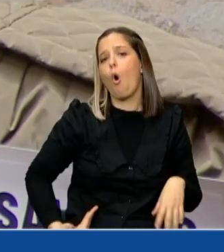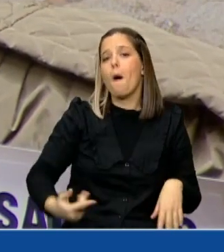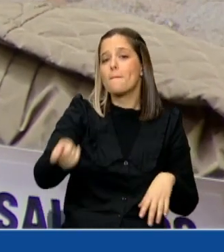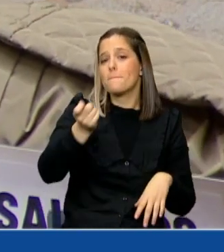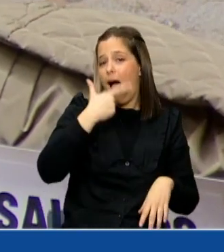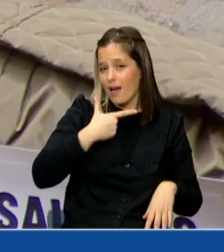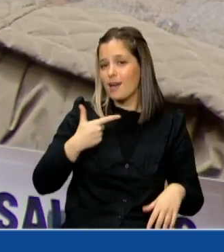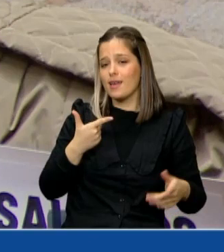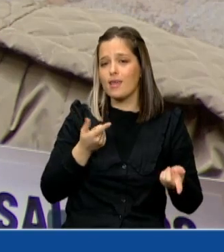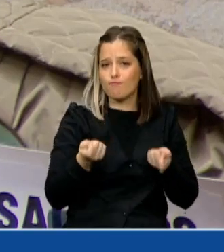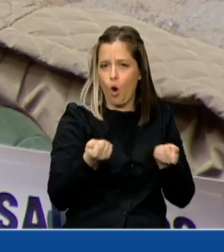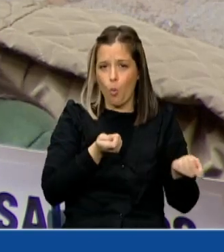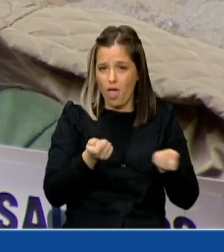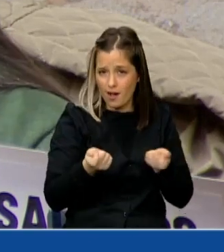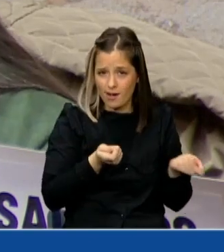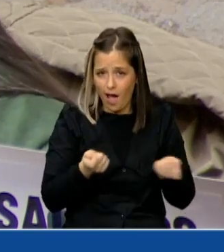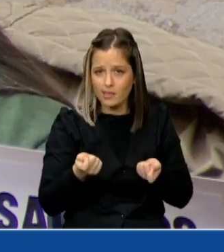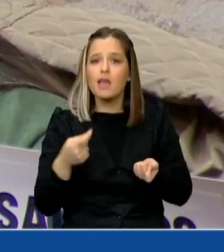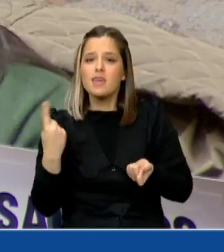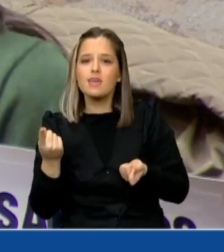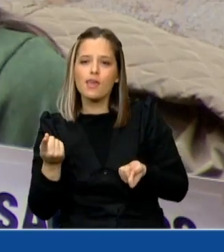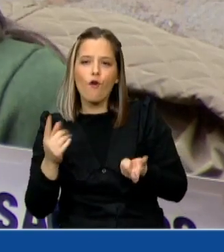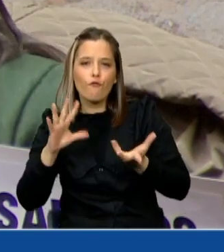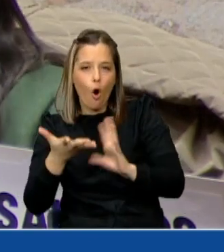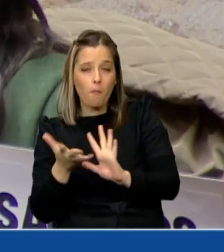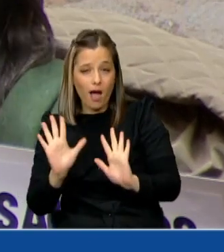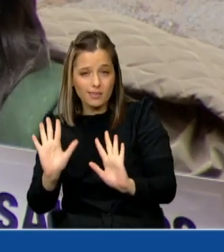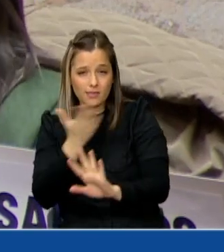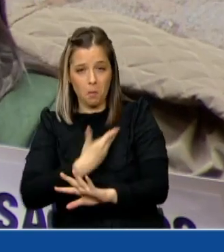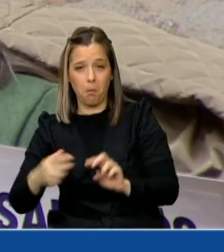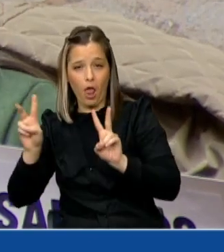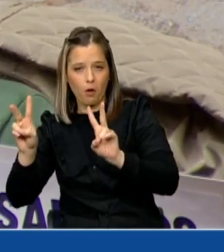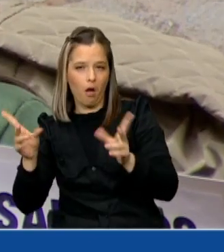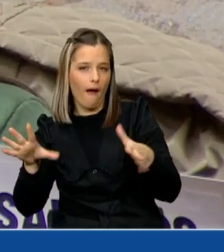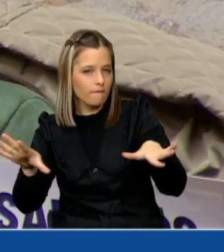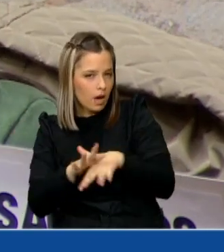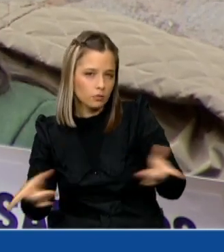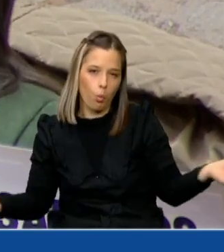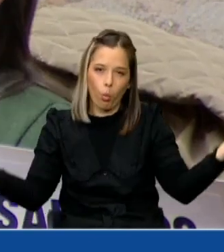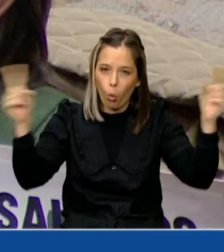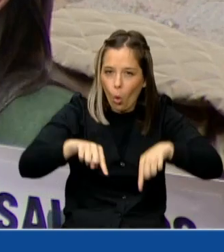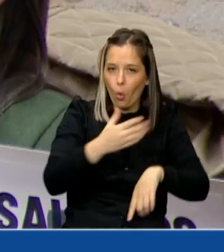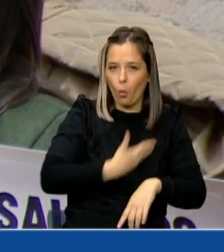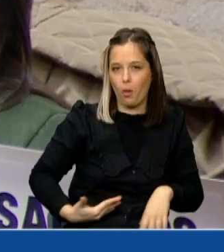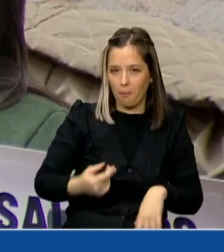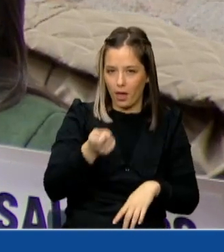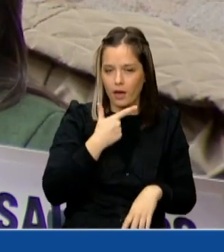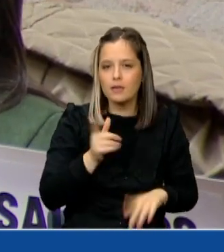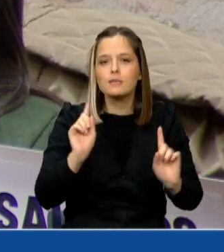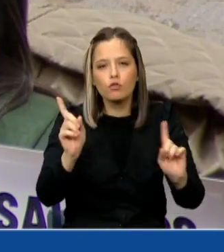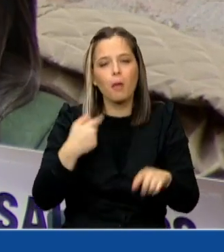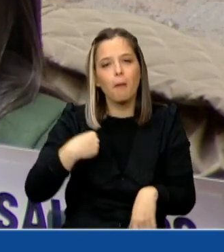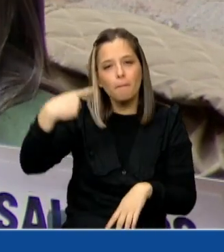relato peronista, solo preparan su vuelta. Entonces, una conclusión me parece importante: la agudeza de la